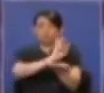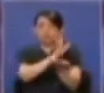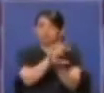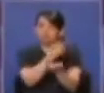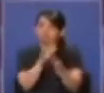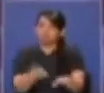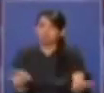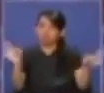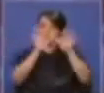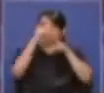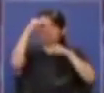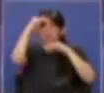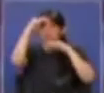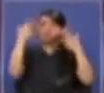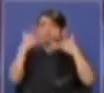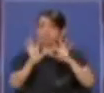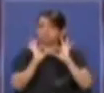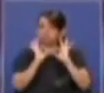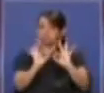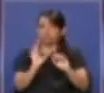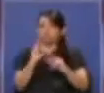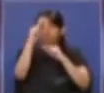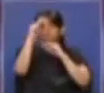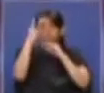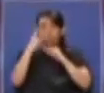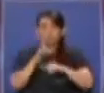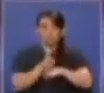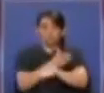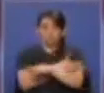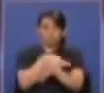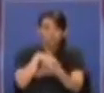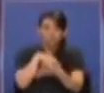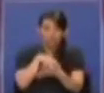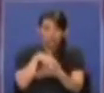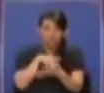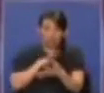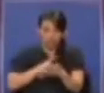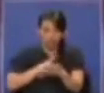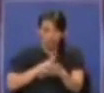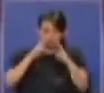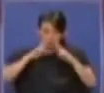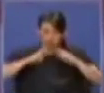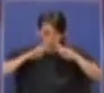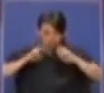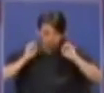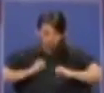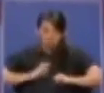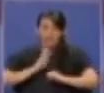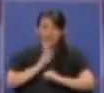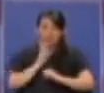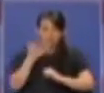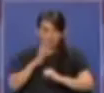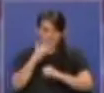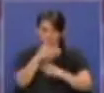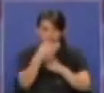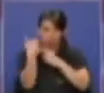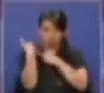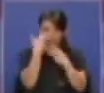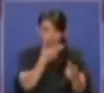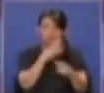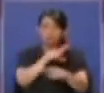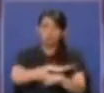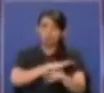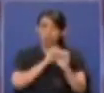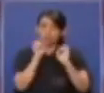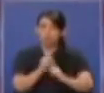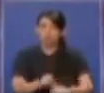una importante noticia. Estamos trabajando en los estudios para poder entregar agua que luego, bajo la competencia municipal, pues pueda ser